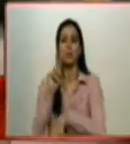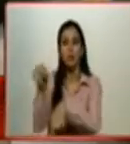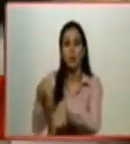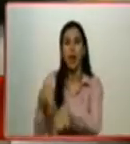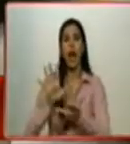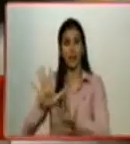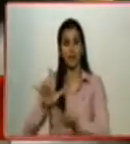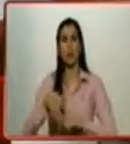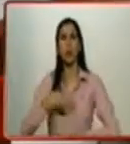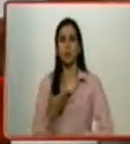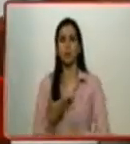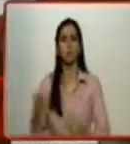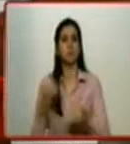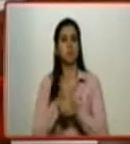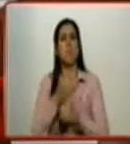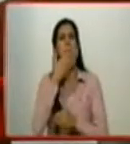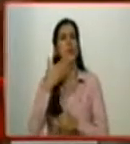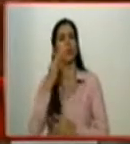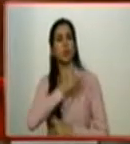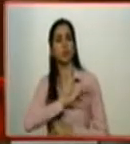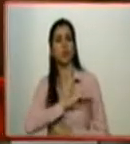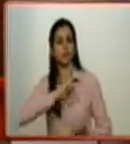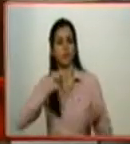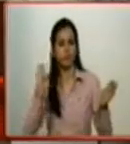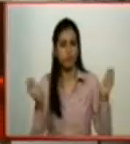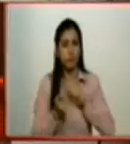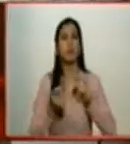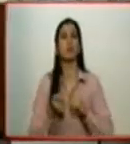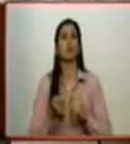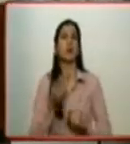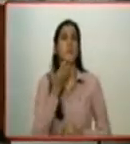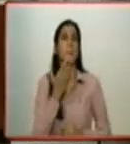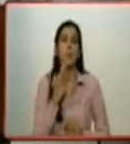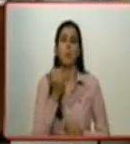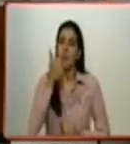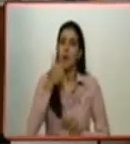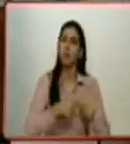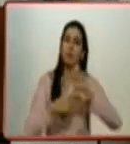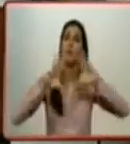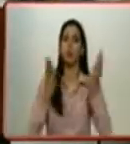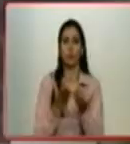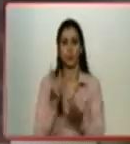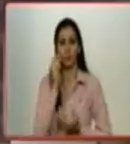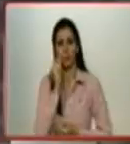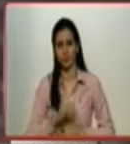de esta forma se podrá obtener una mejor sociedad y será un ejemplo para el mundo entero. Luis Figueroa, La